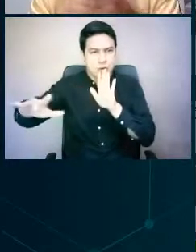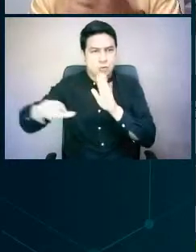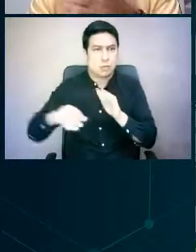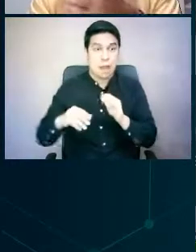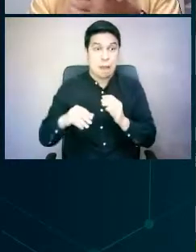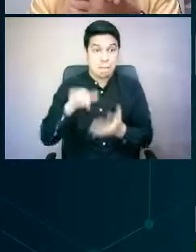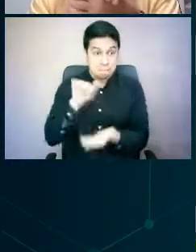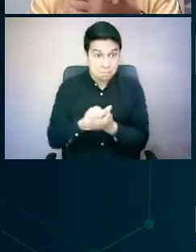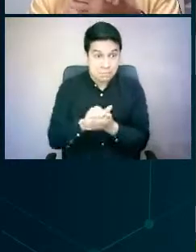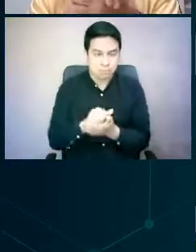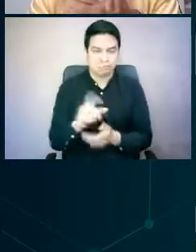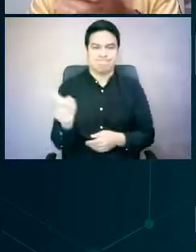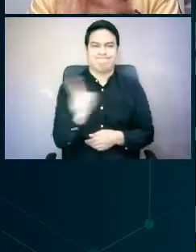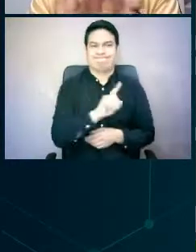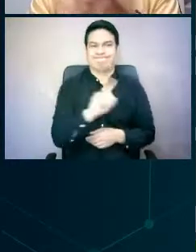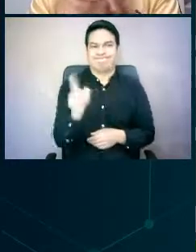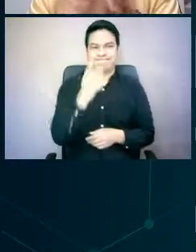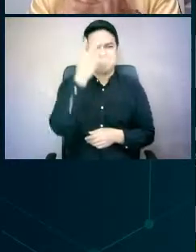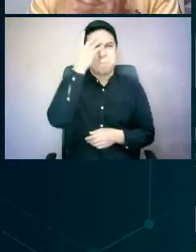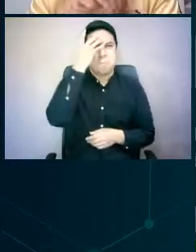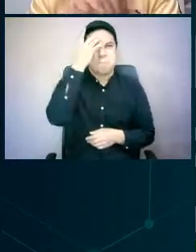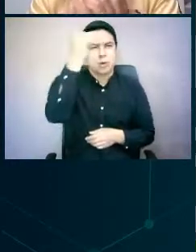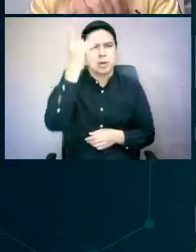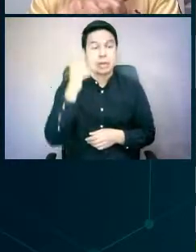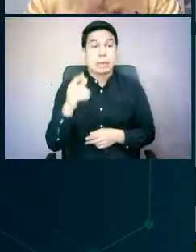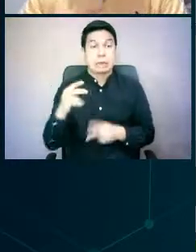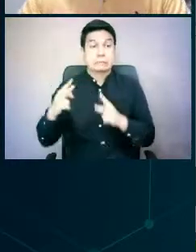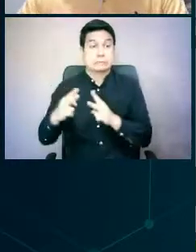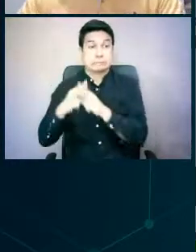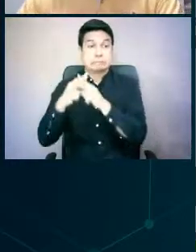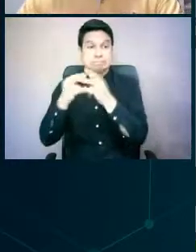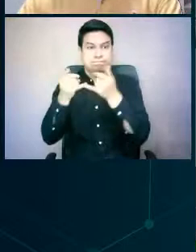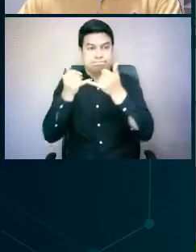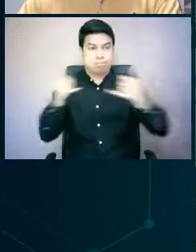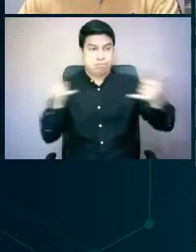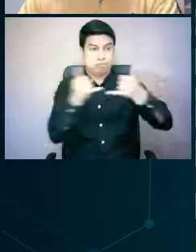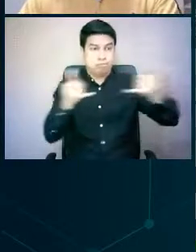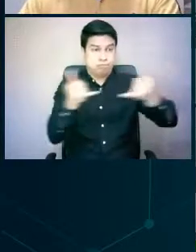otras actividades que son la ruta crítica que gobierna el cronograma.